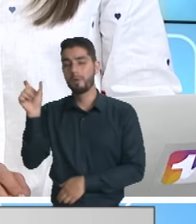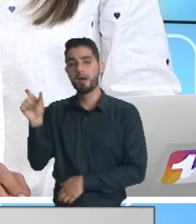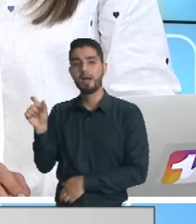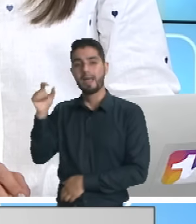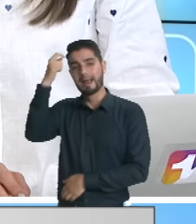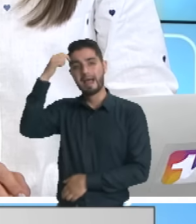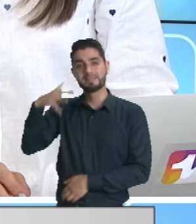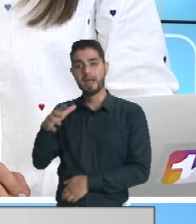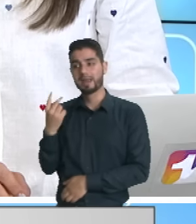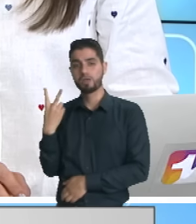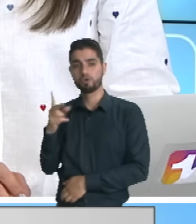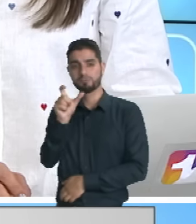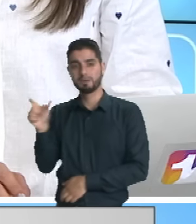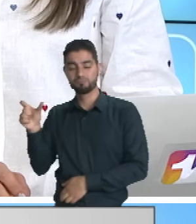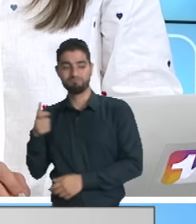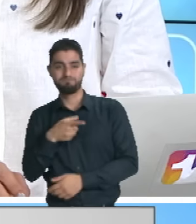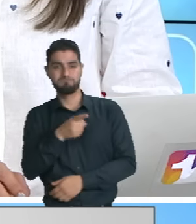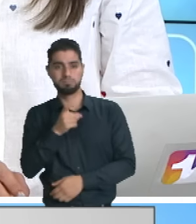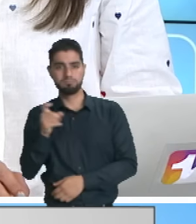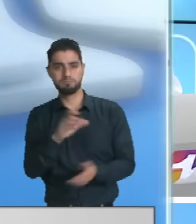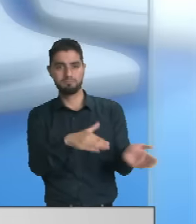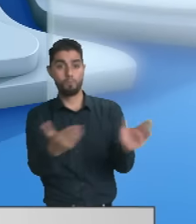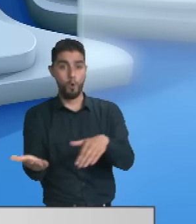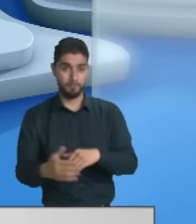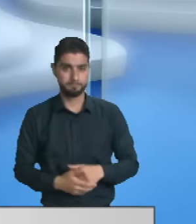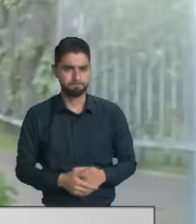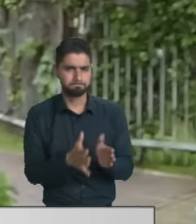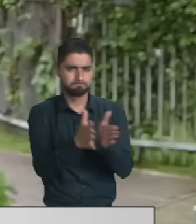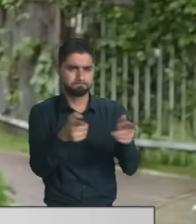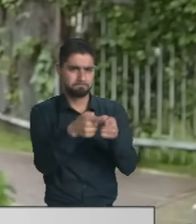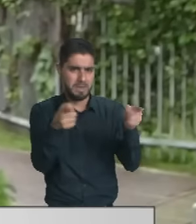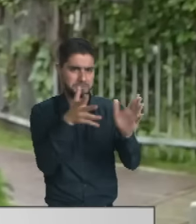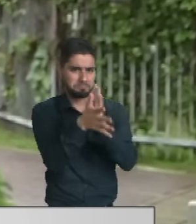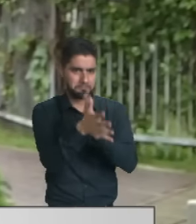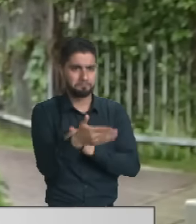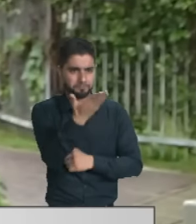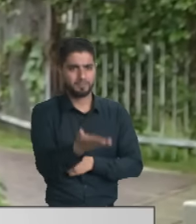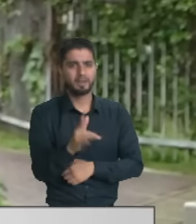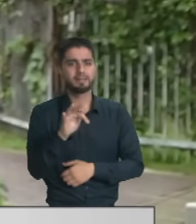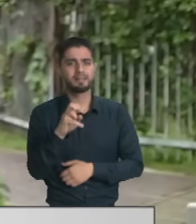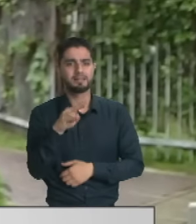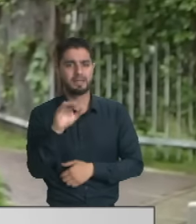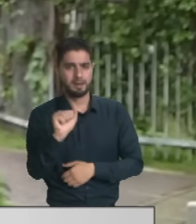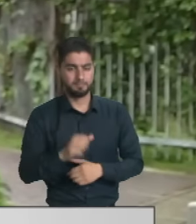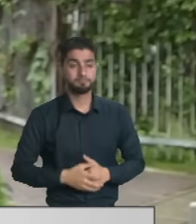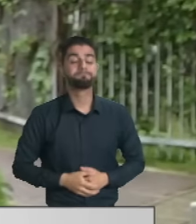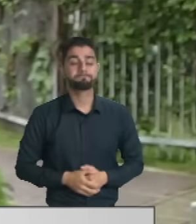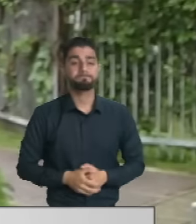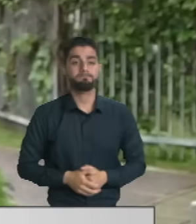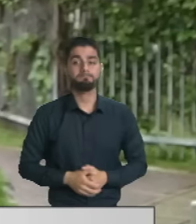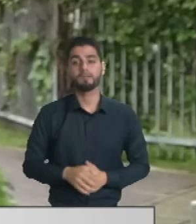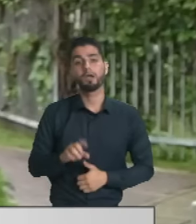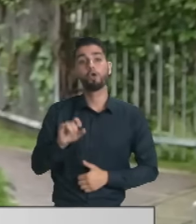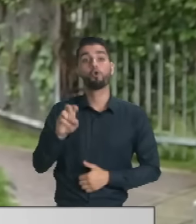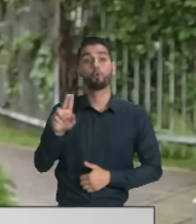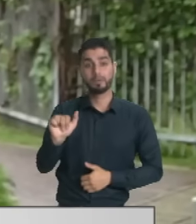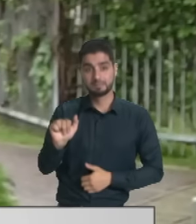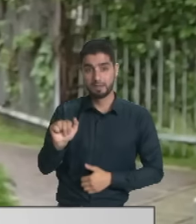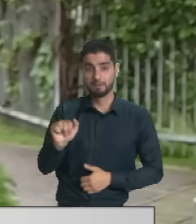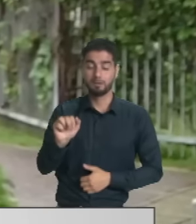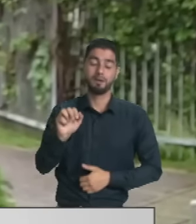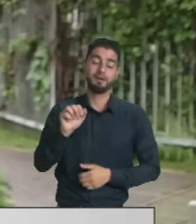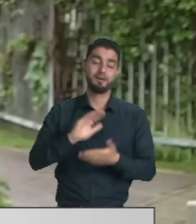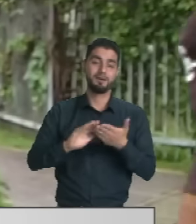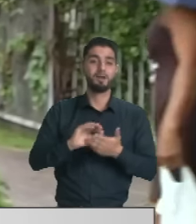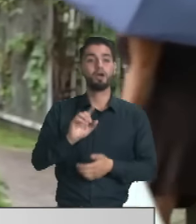Tatiana Rodríguez tiene los detalles. Tatiana, buenas tardes. Luisa, televidentes, muy buenas tardes.